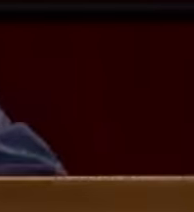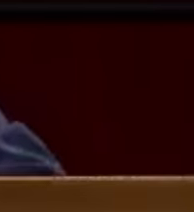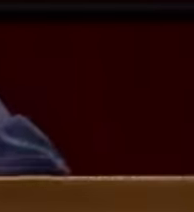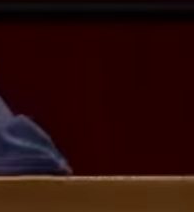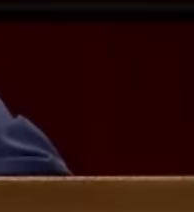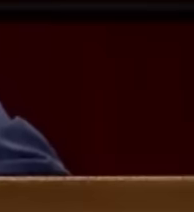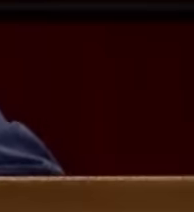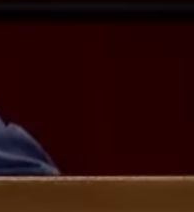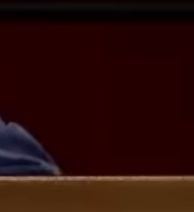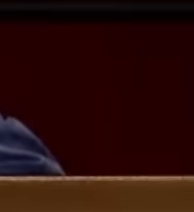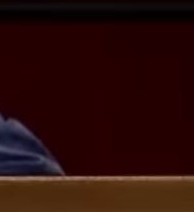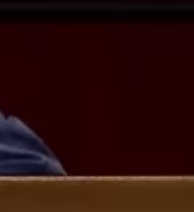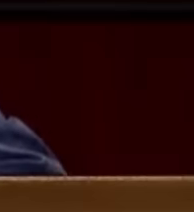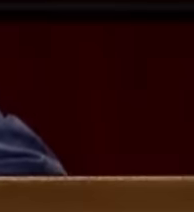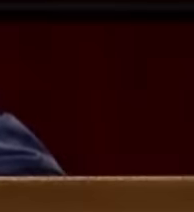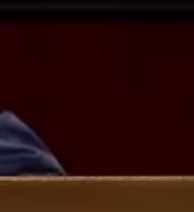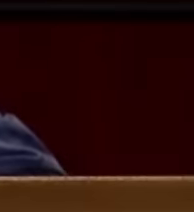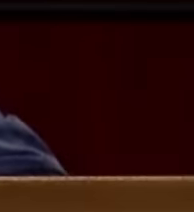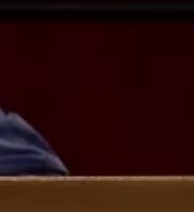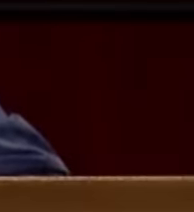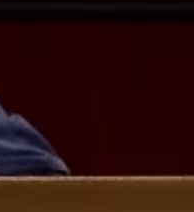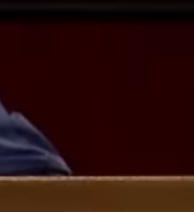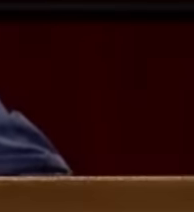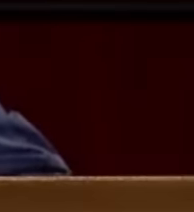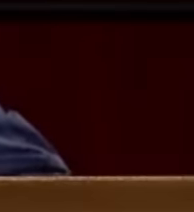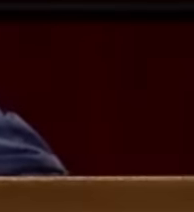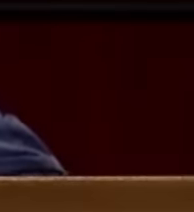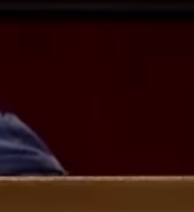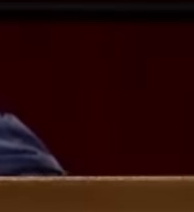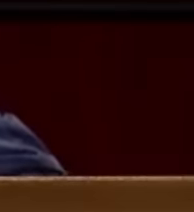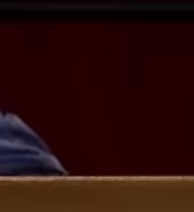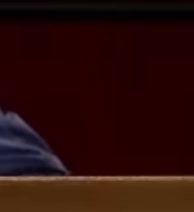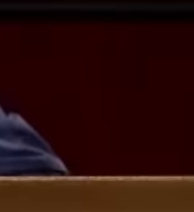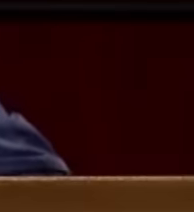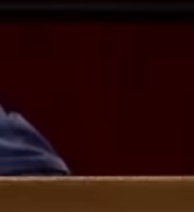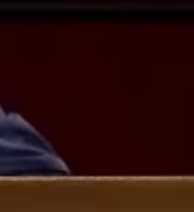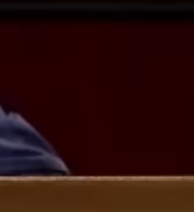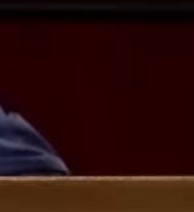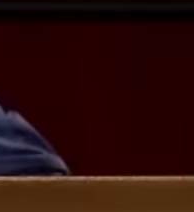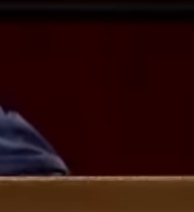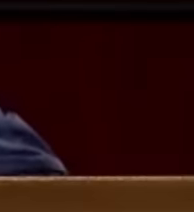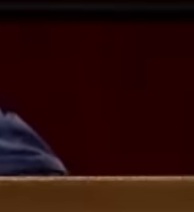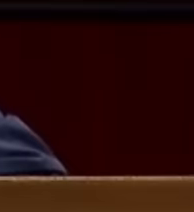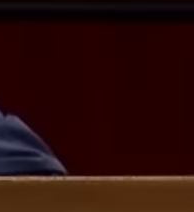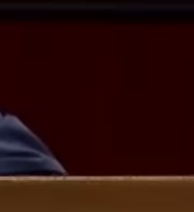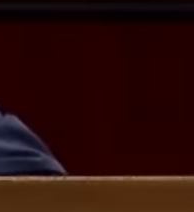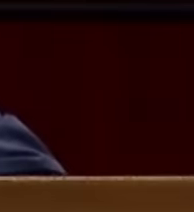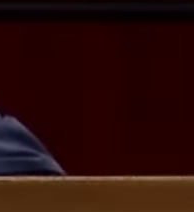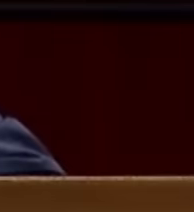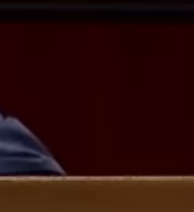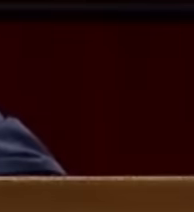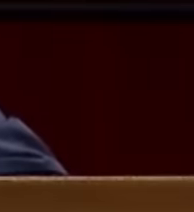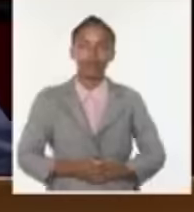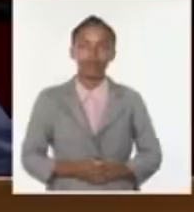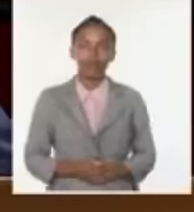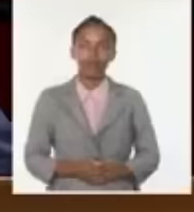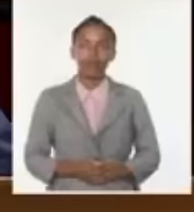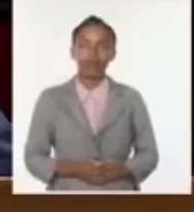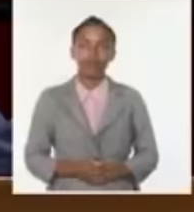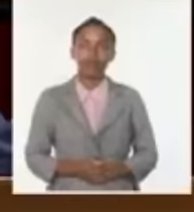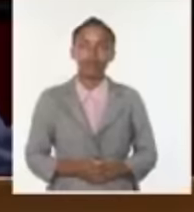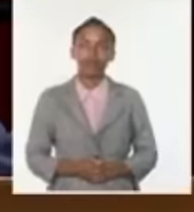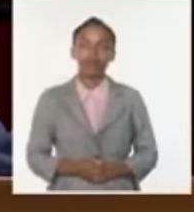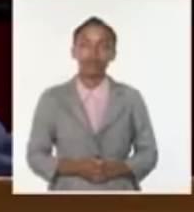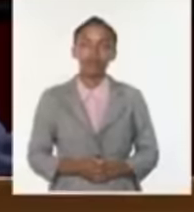un documento con los principios que regulan las relaciones contractuales entre el sector